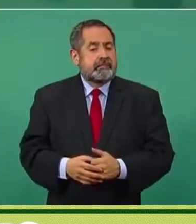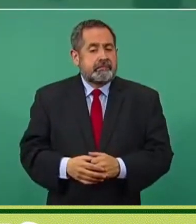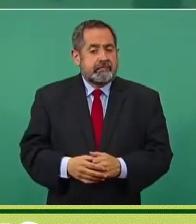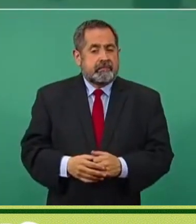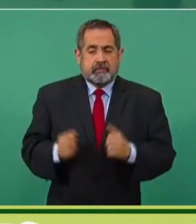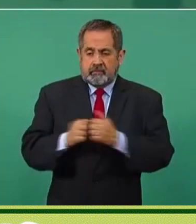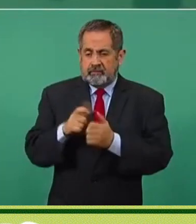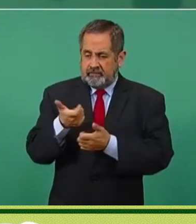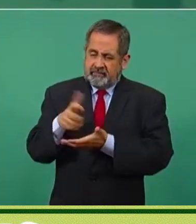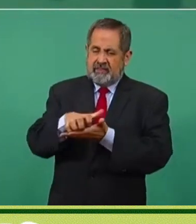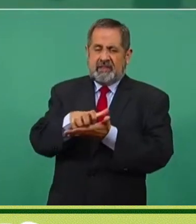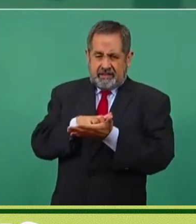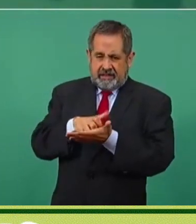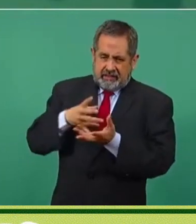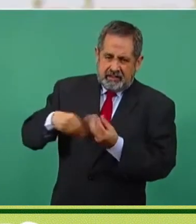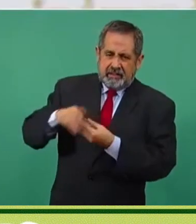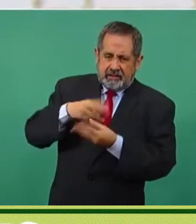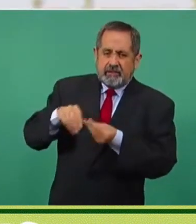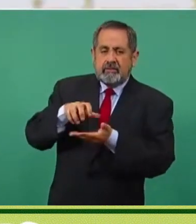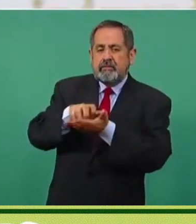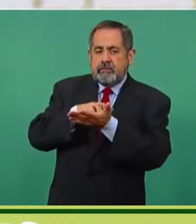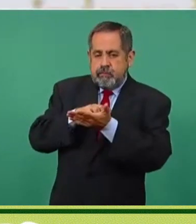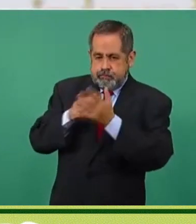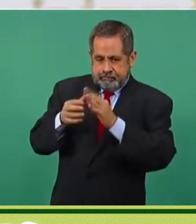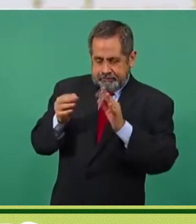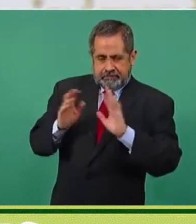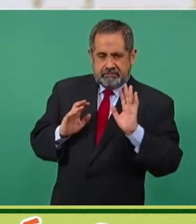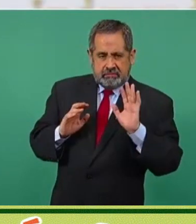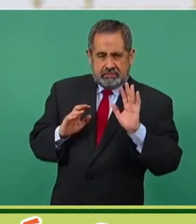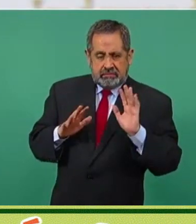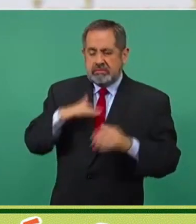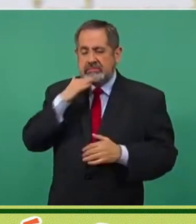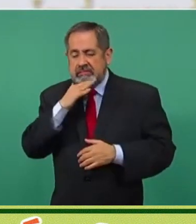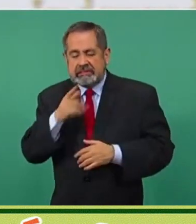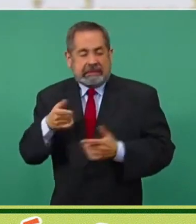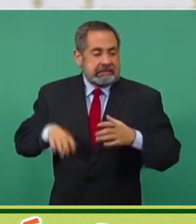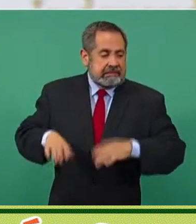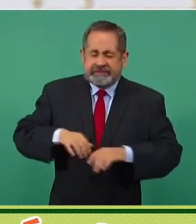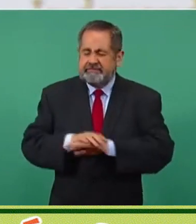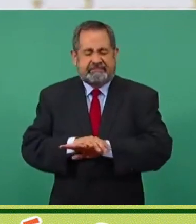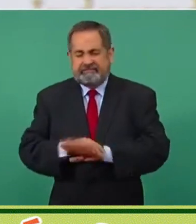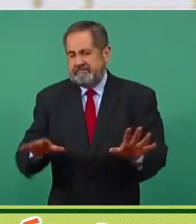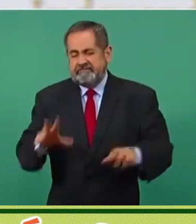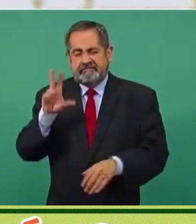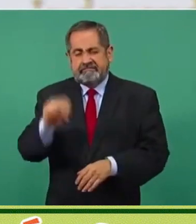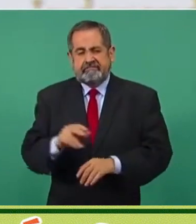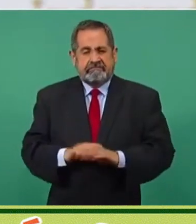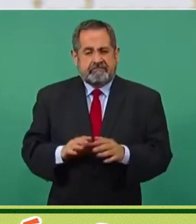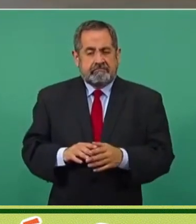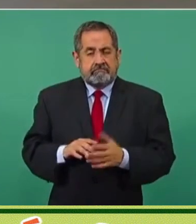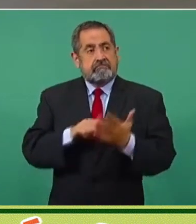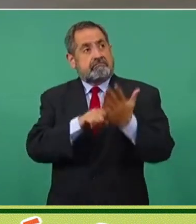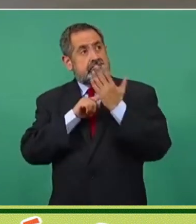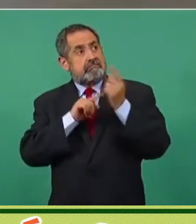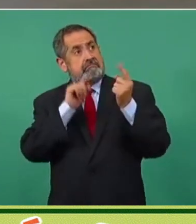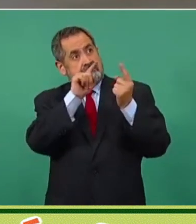con austeridad y sin permitir la corrupción. Ya hay ejemplos